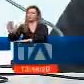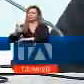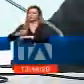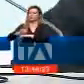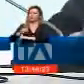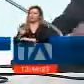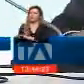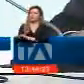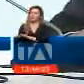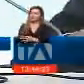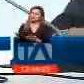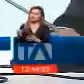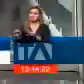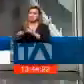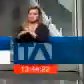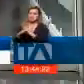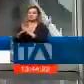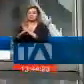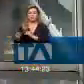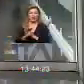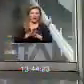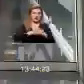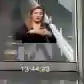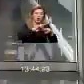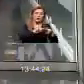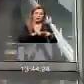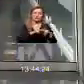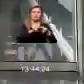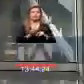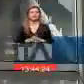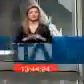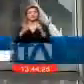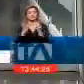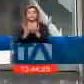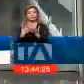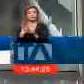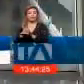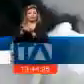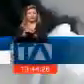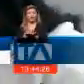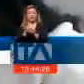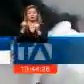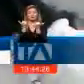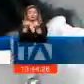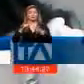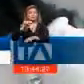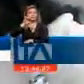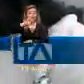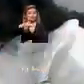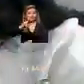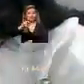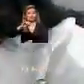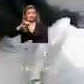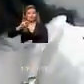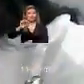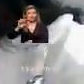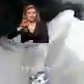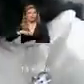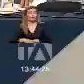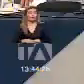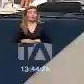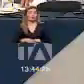Participación Ciudadana, lo incorporaríamos o lo revisaríamos. La comisión también recibió los aportes de la asambleísta Yanine Cruz, quien propuso la segunda enmienda